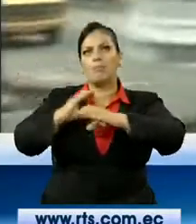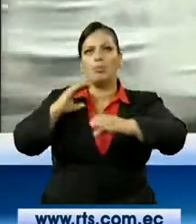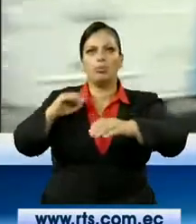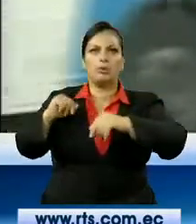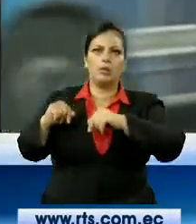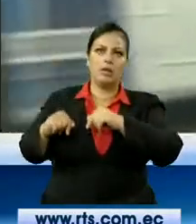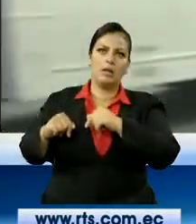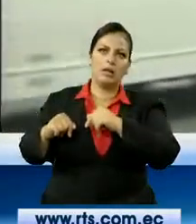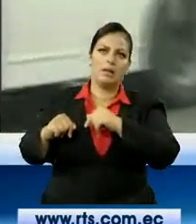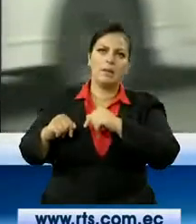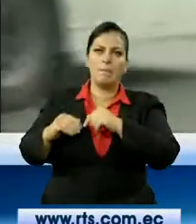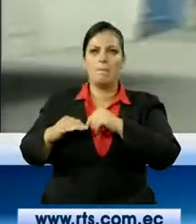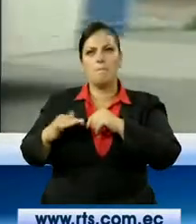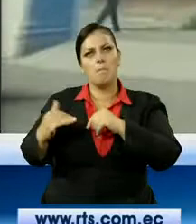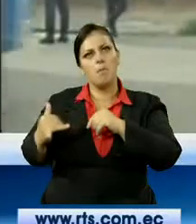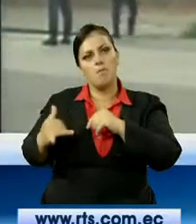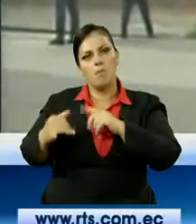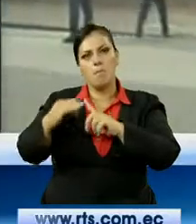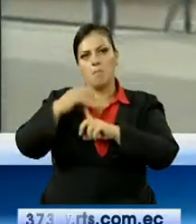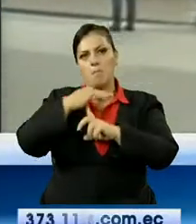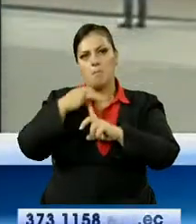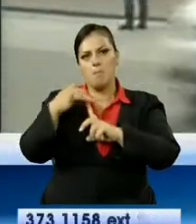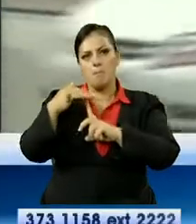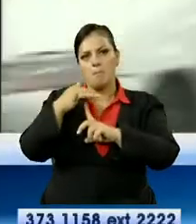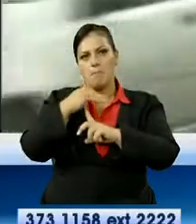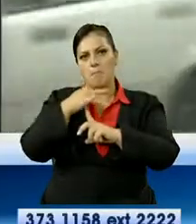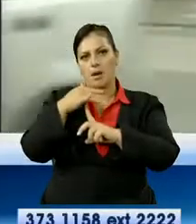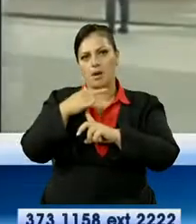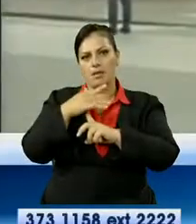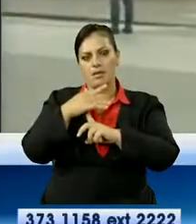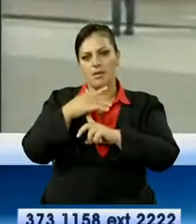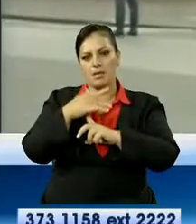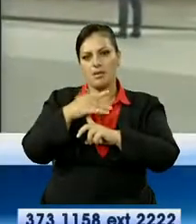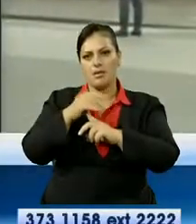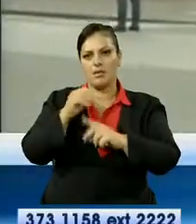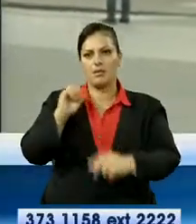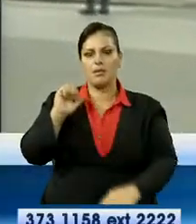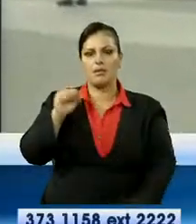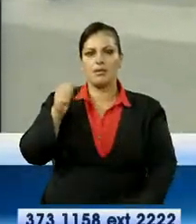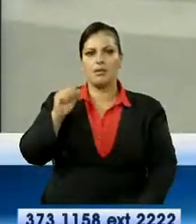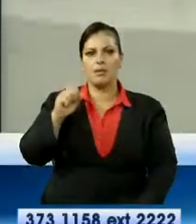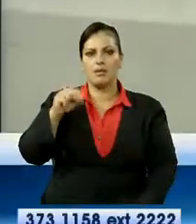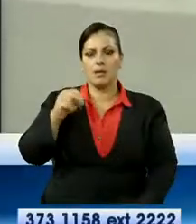menos el Parque San Agustín. Más o menos.